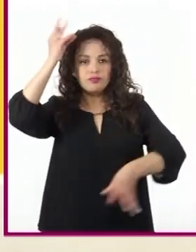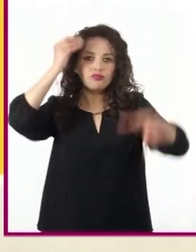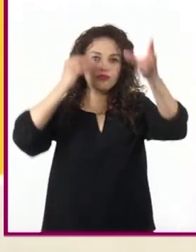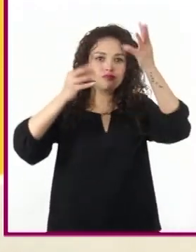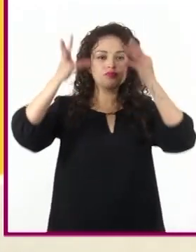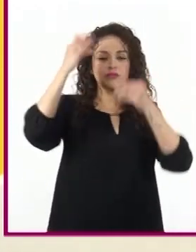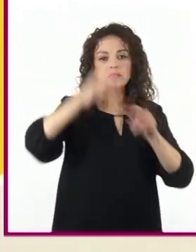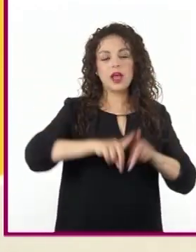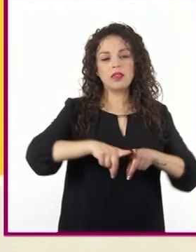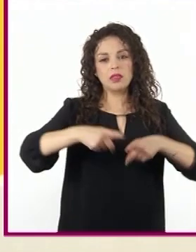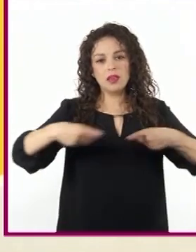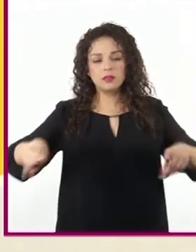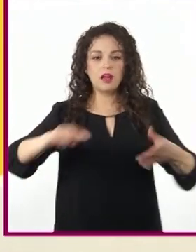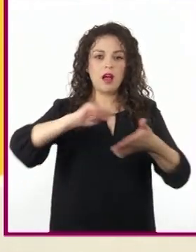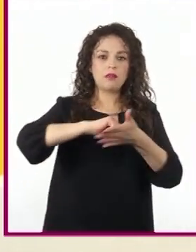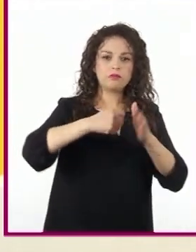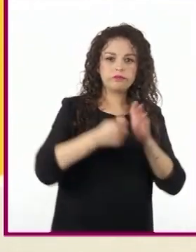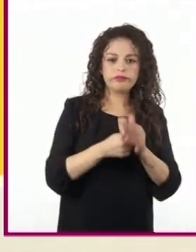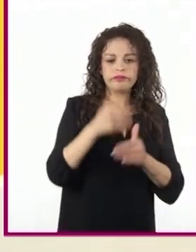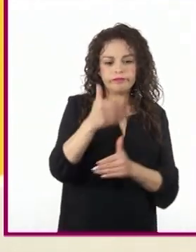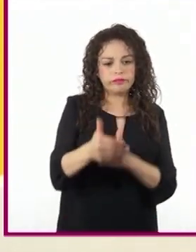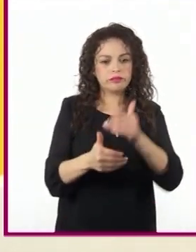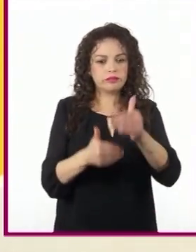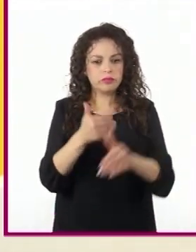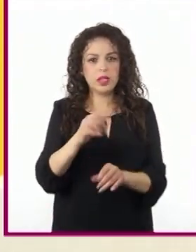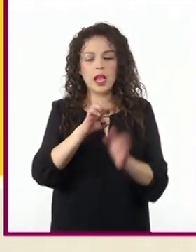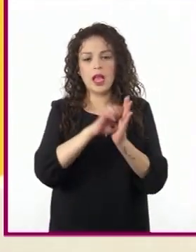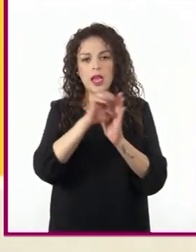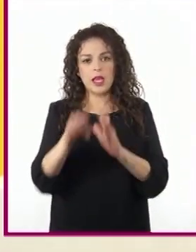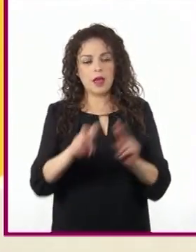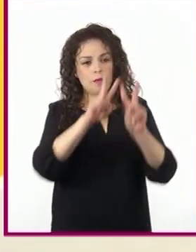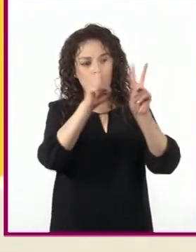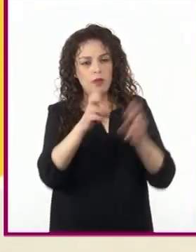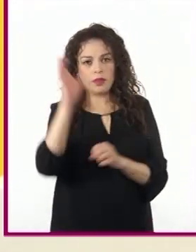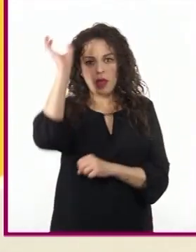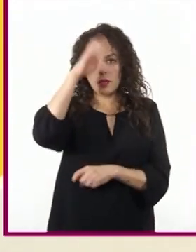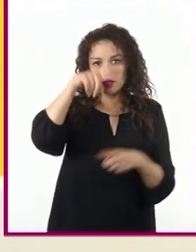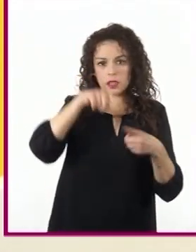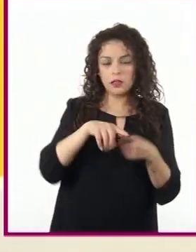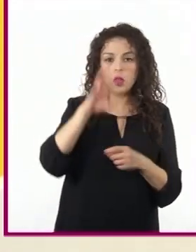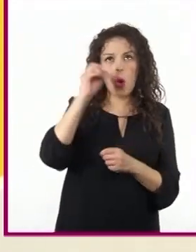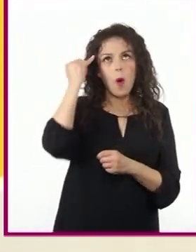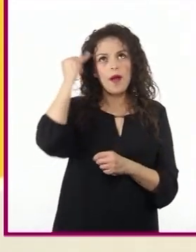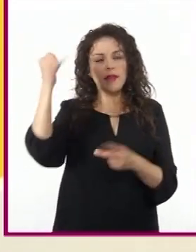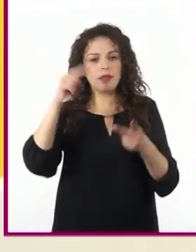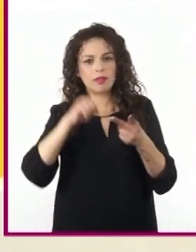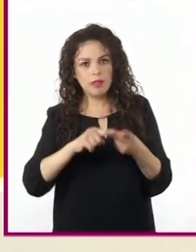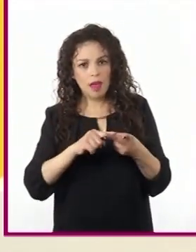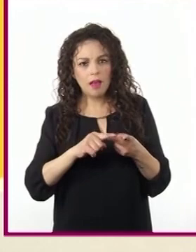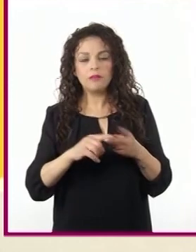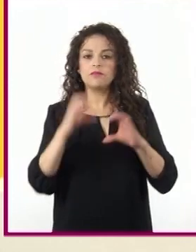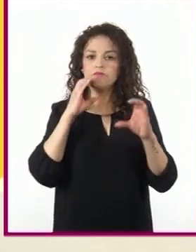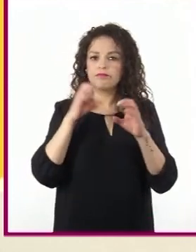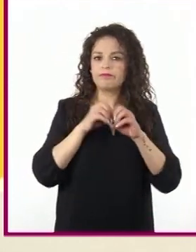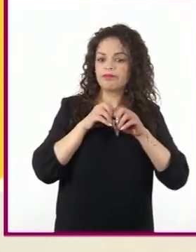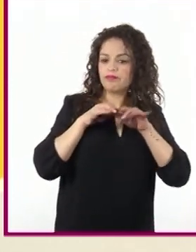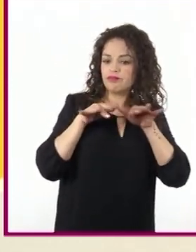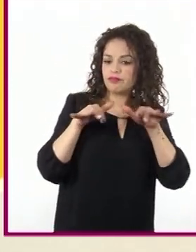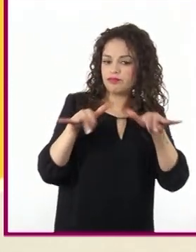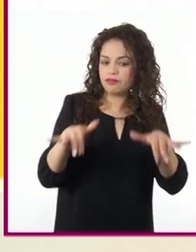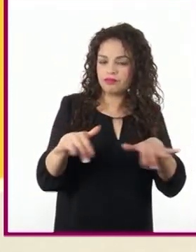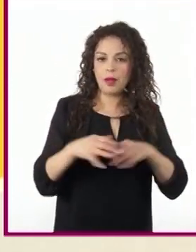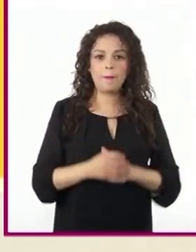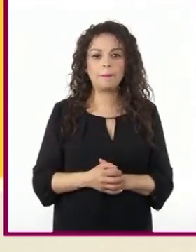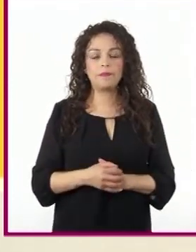técnicas y avances en materia científica, así como difusión de ideas y comunicación, lo cual también nos permite